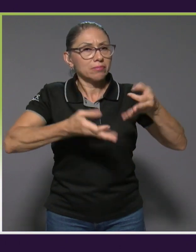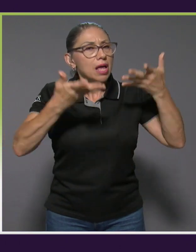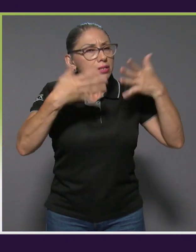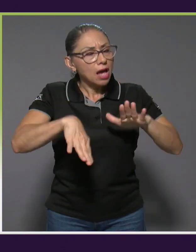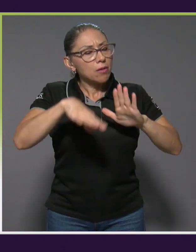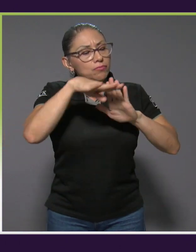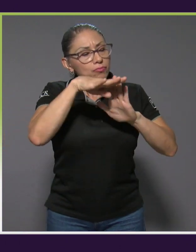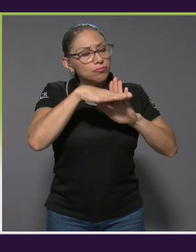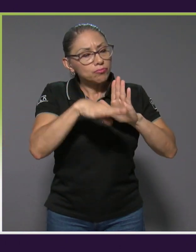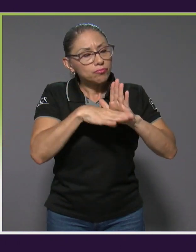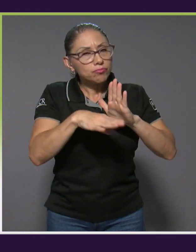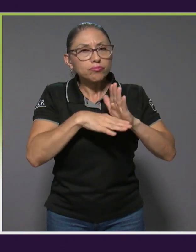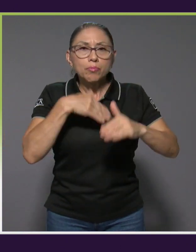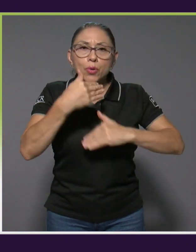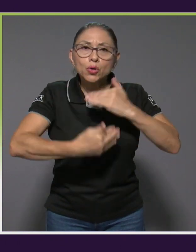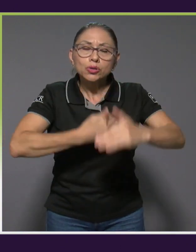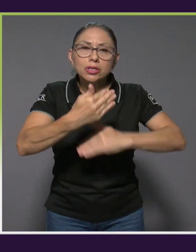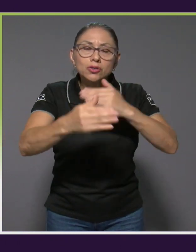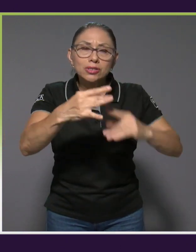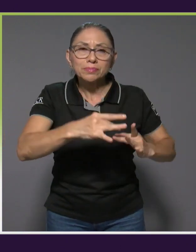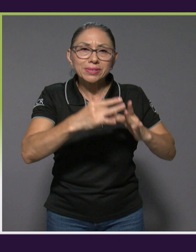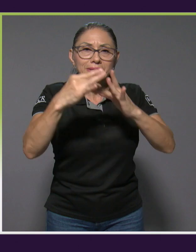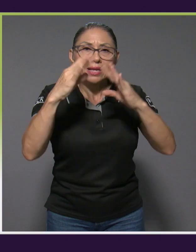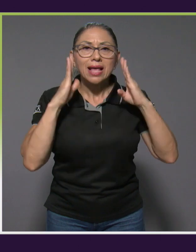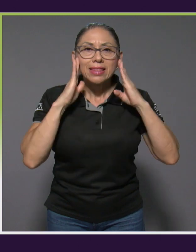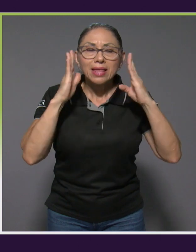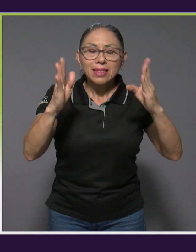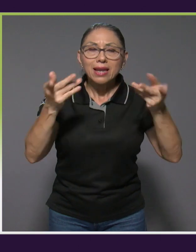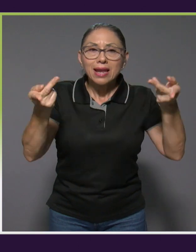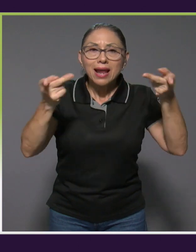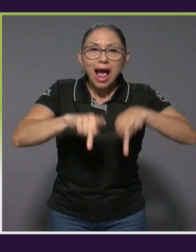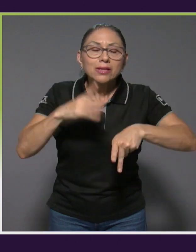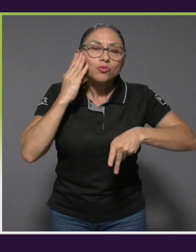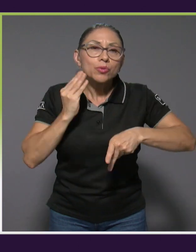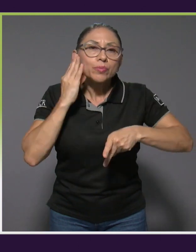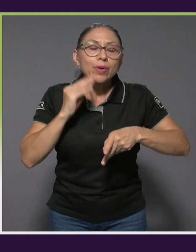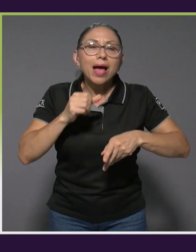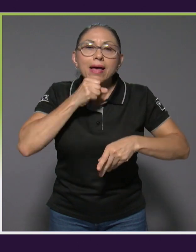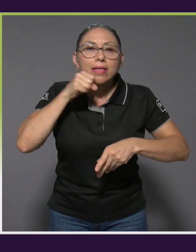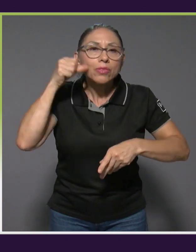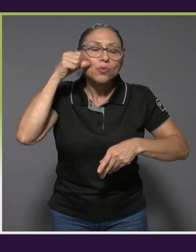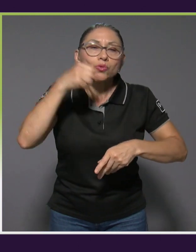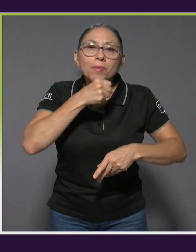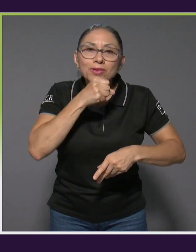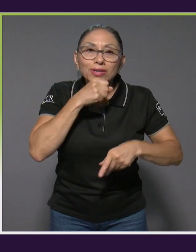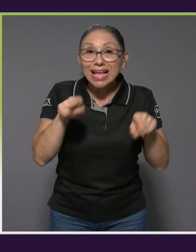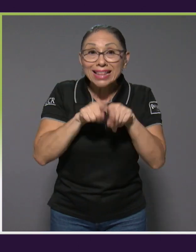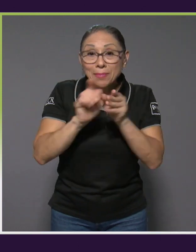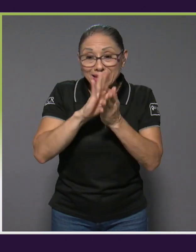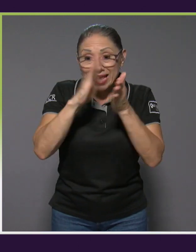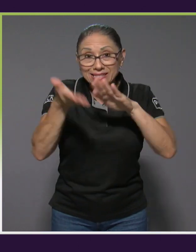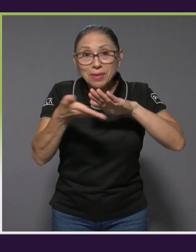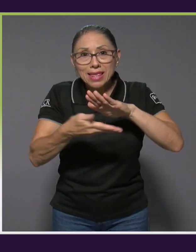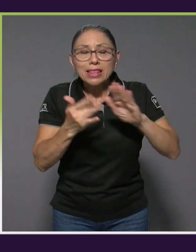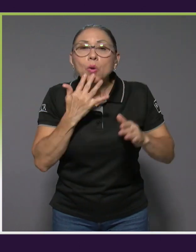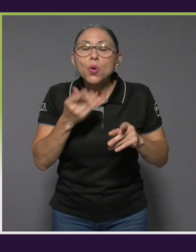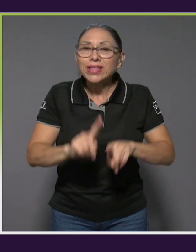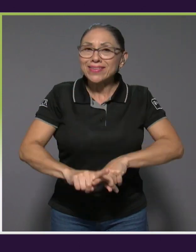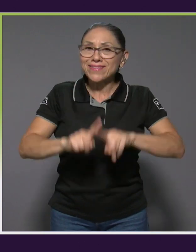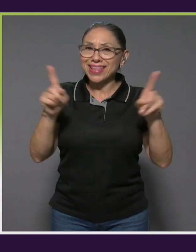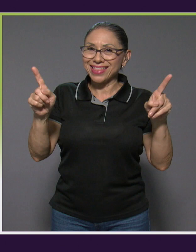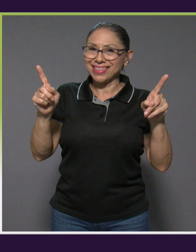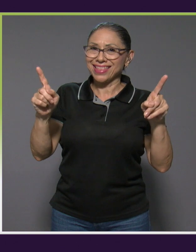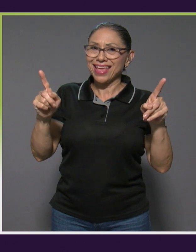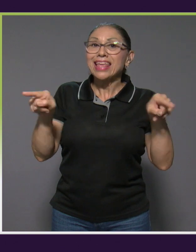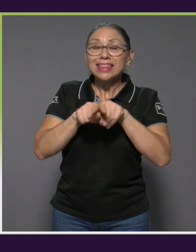procesos especiales para atender los casos de los adultos mayores. Hasta les ha puesto un expediente de otro color para diferenciarlos y les da un trato preferencial